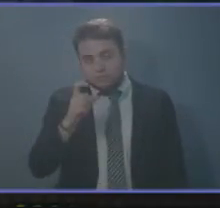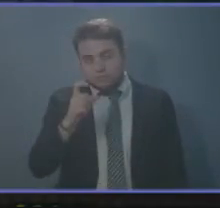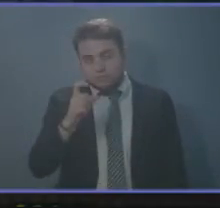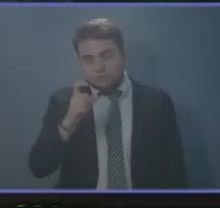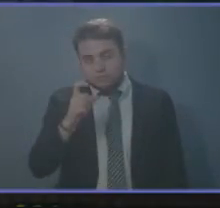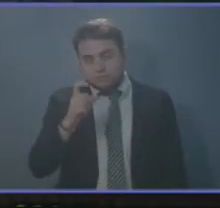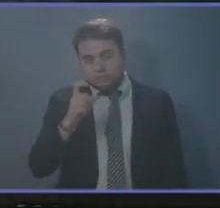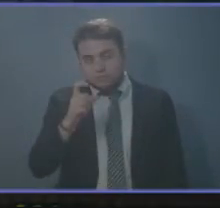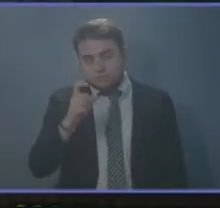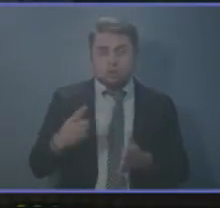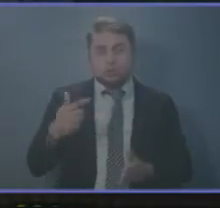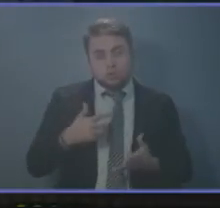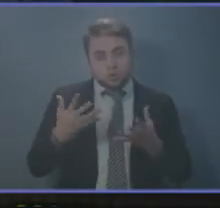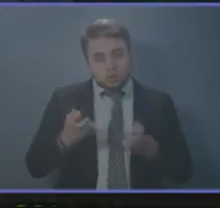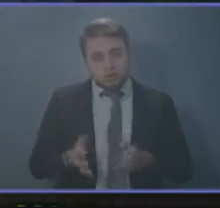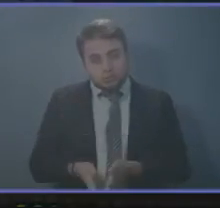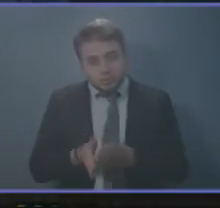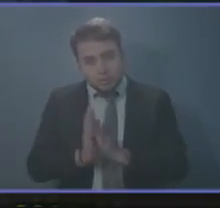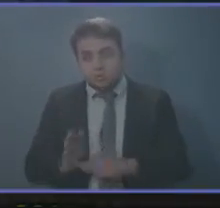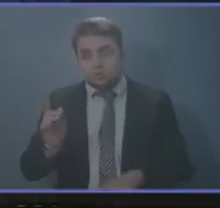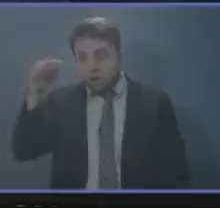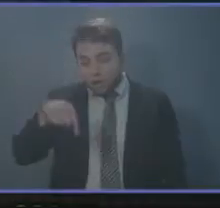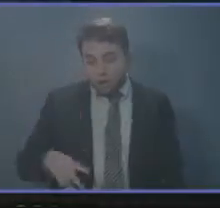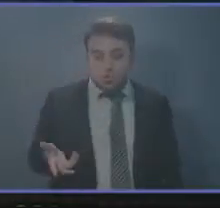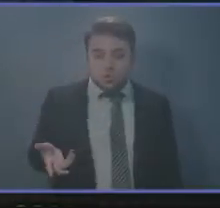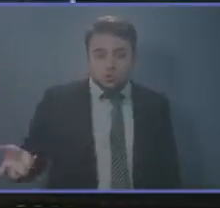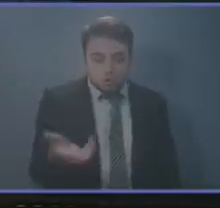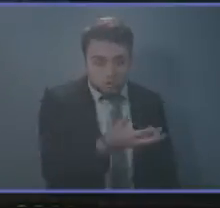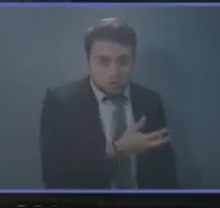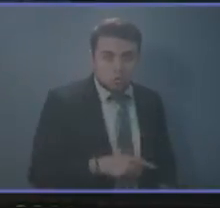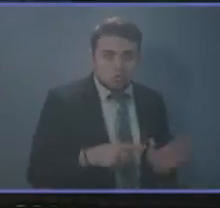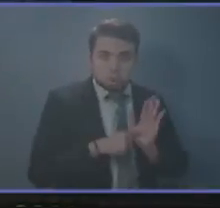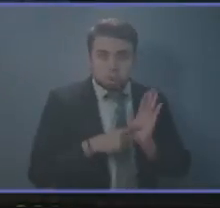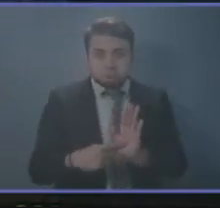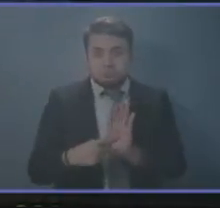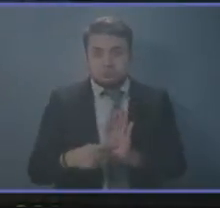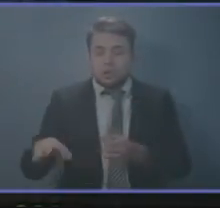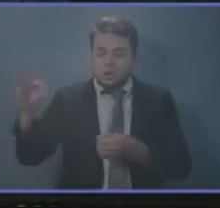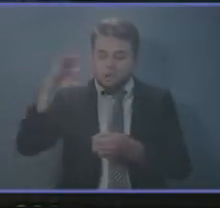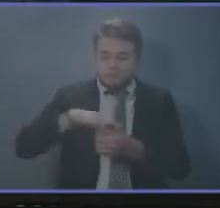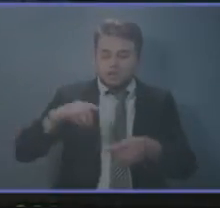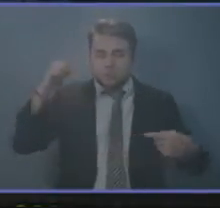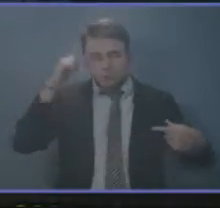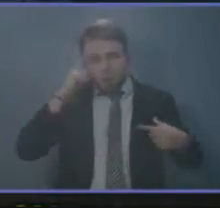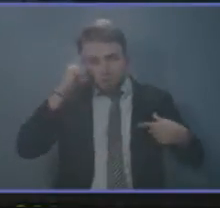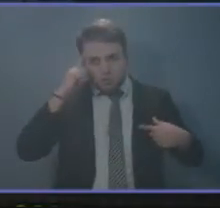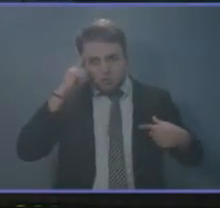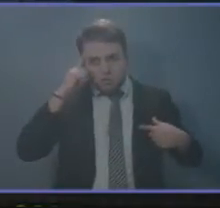les quiero pedir que hoy demostremos con un voto de conciencia,